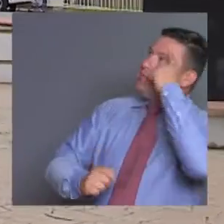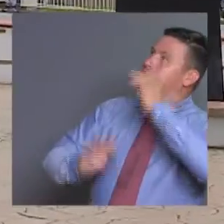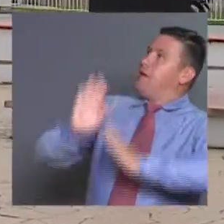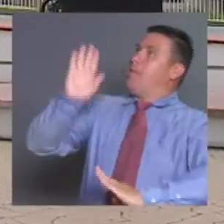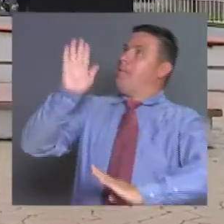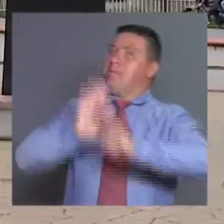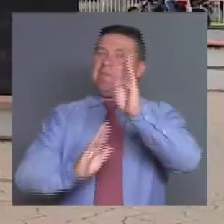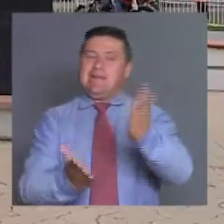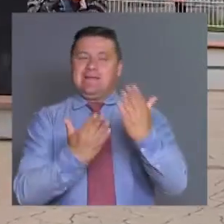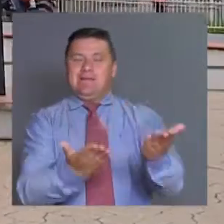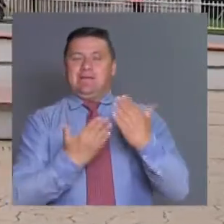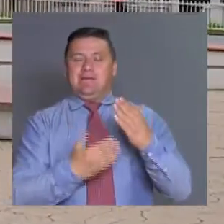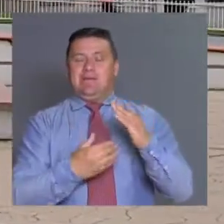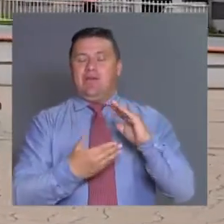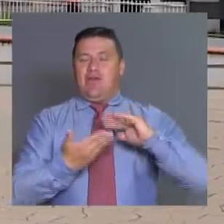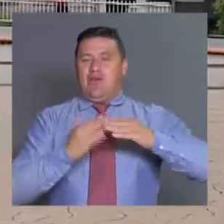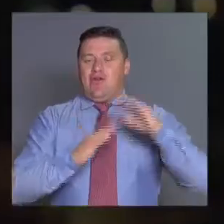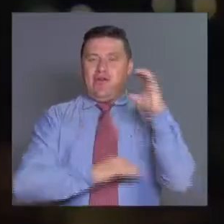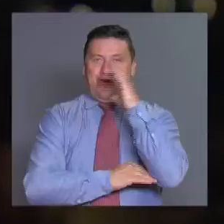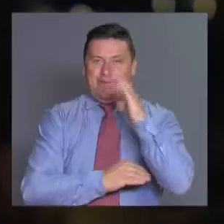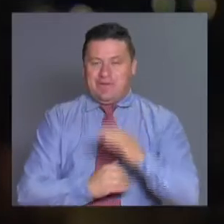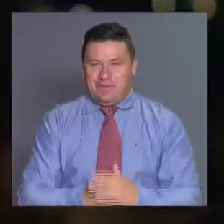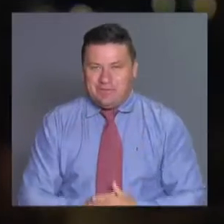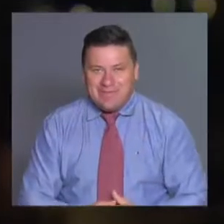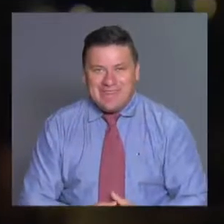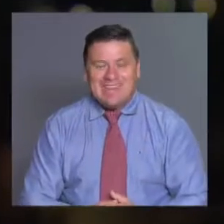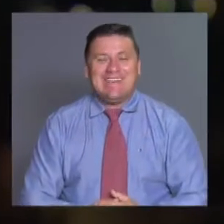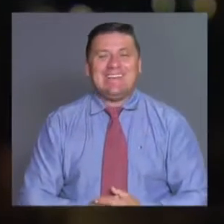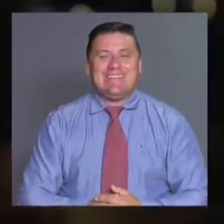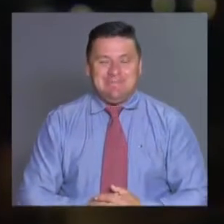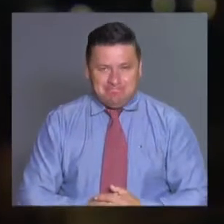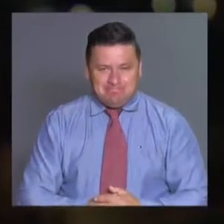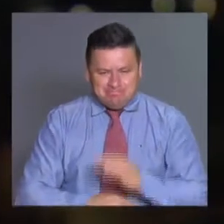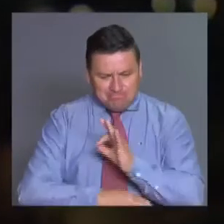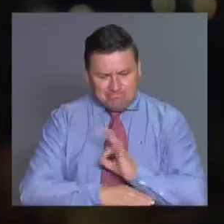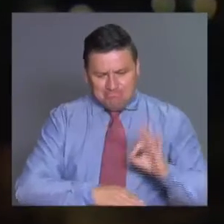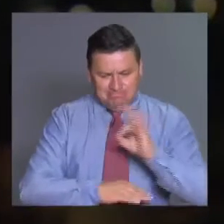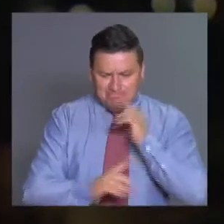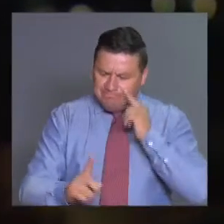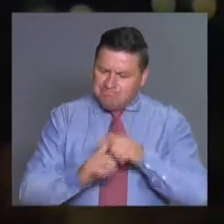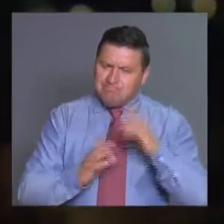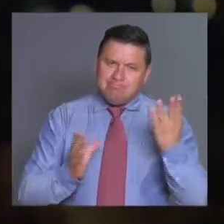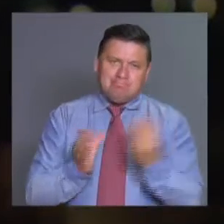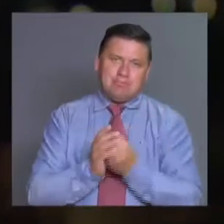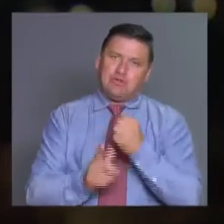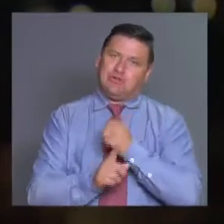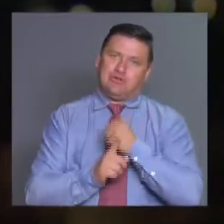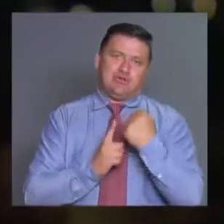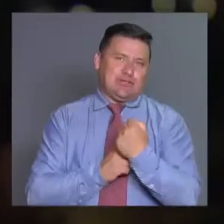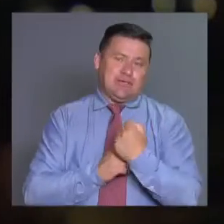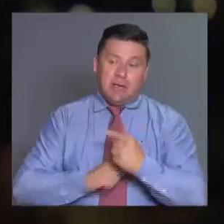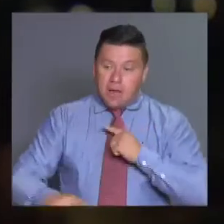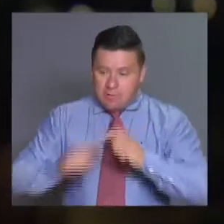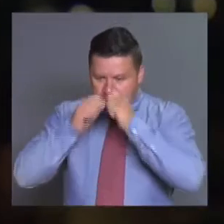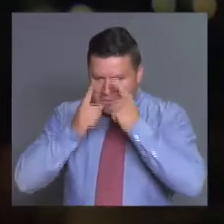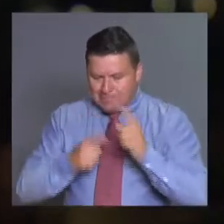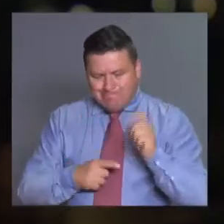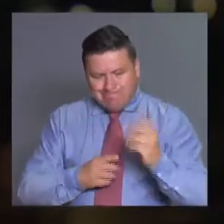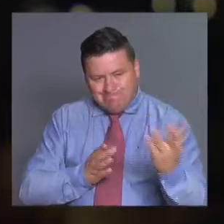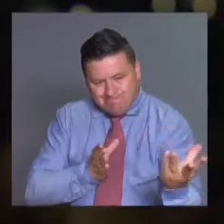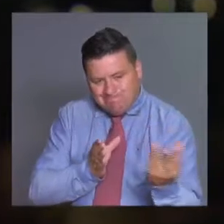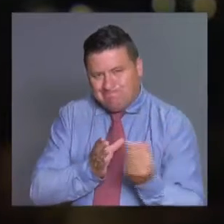para el beneficio del país para la essap la inclusión social es fundamental en la administración pública